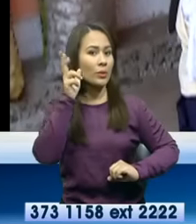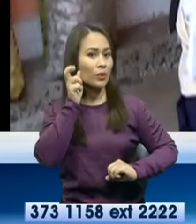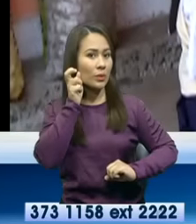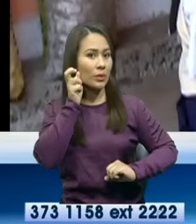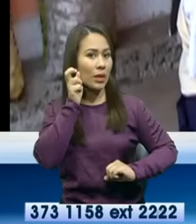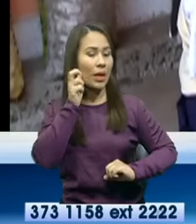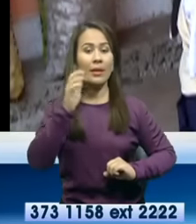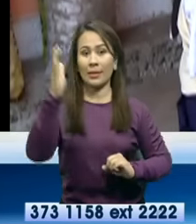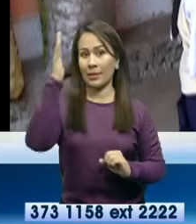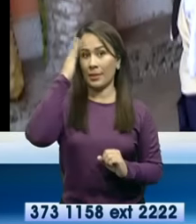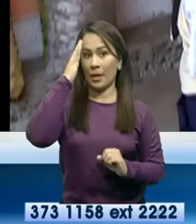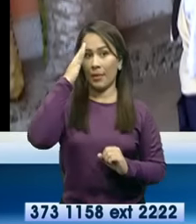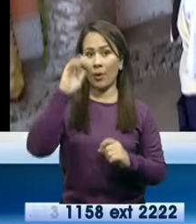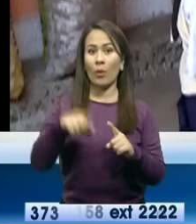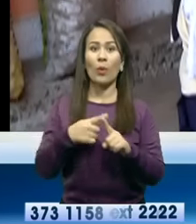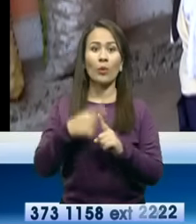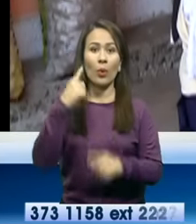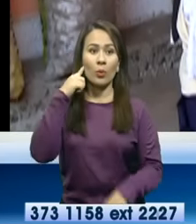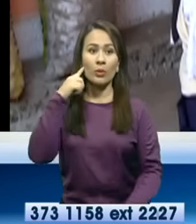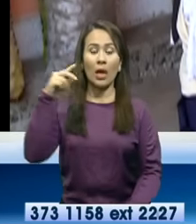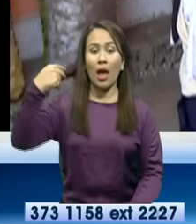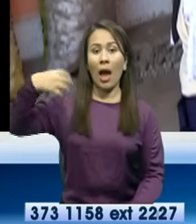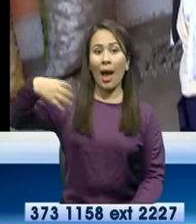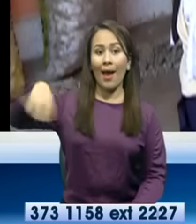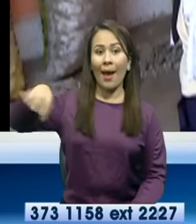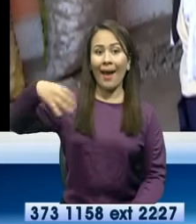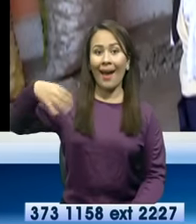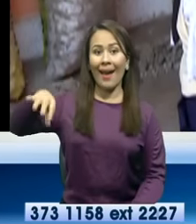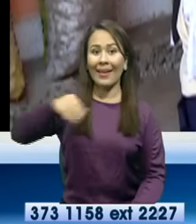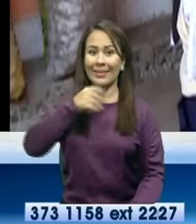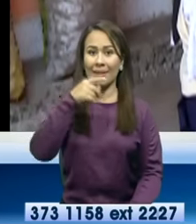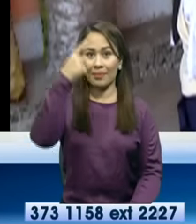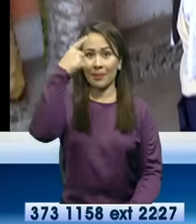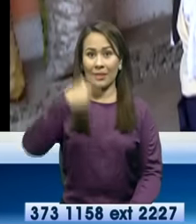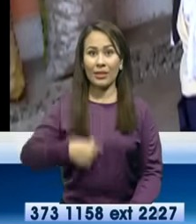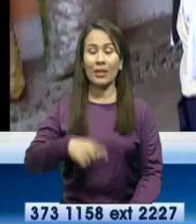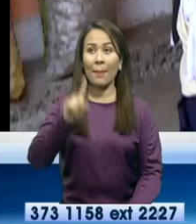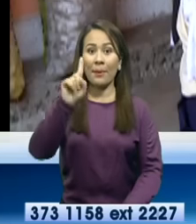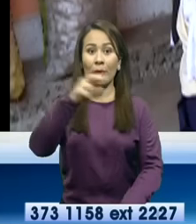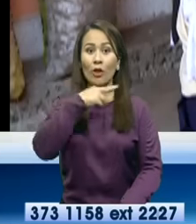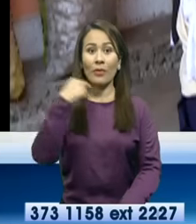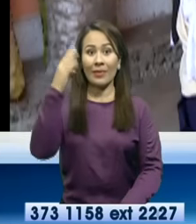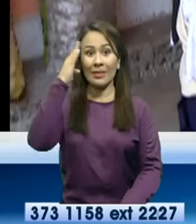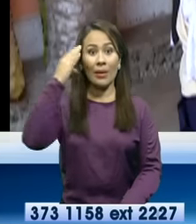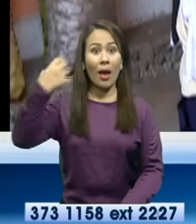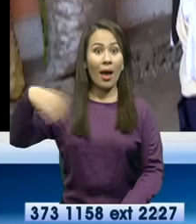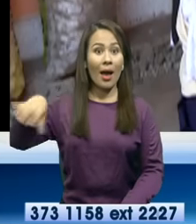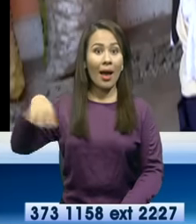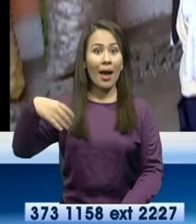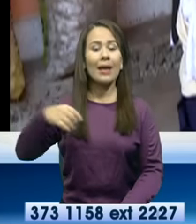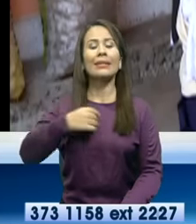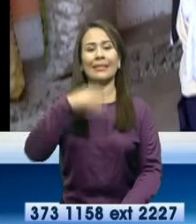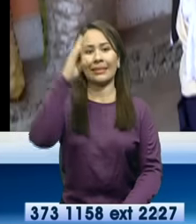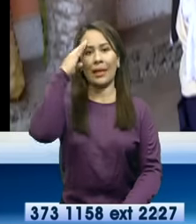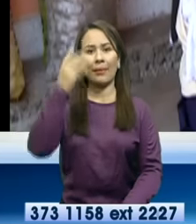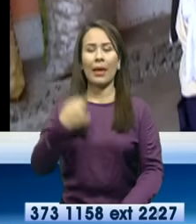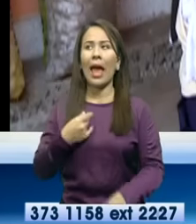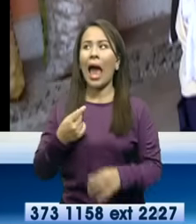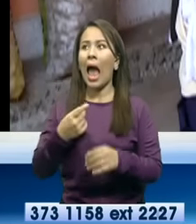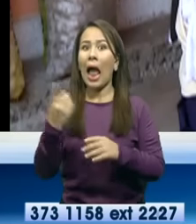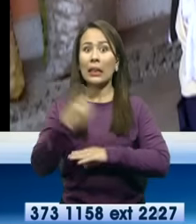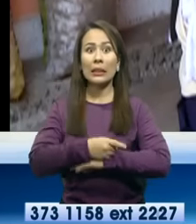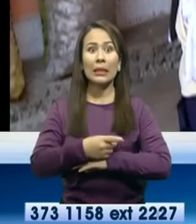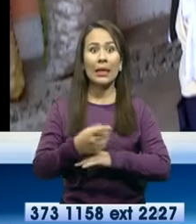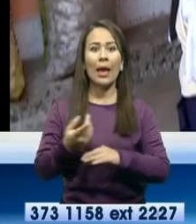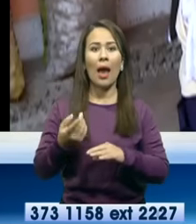la gente. Cuando escucha una campana el primero de noviembre, sabe que ya viene el ángel, preparemos. Uh-huh. Además de eso, las